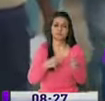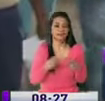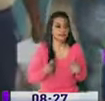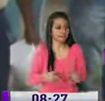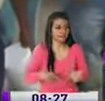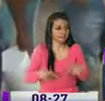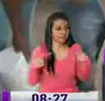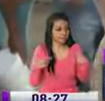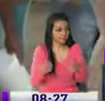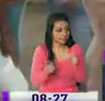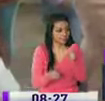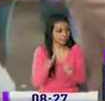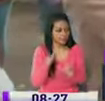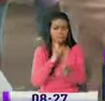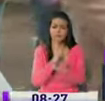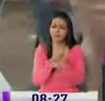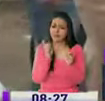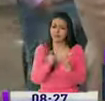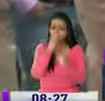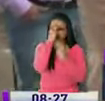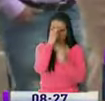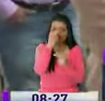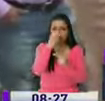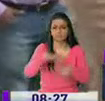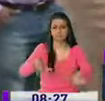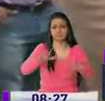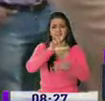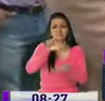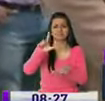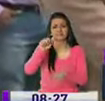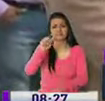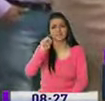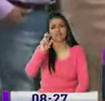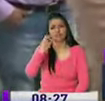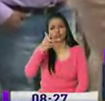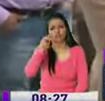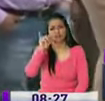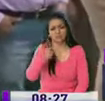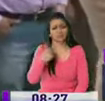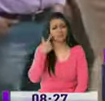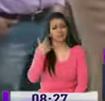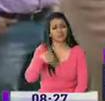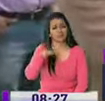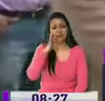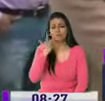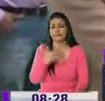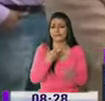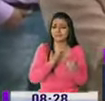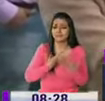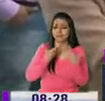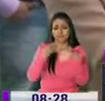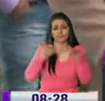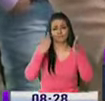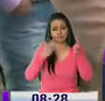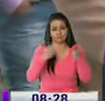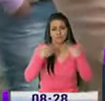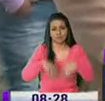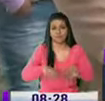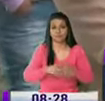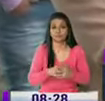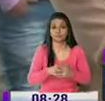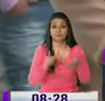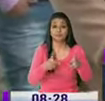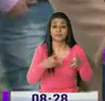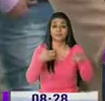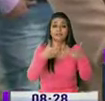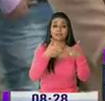gente. Sí, es algo que se lo merecía la gente de Llano Chico, el pueblo de Llano Chico es algo que se lo merecía y lo venían anhelando por mucho tiempo. Como ustedes pueden observar, la Liga Barrial es otra obra